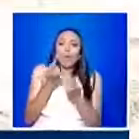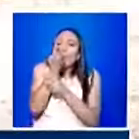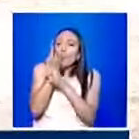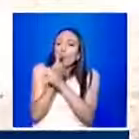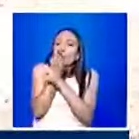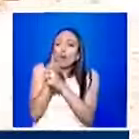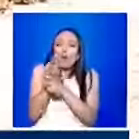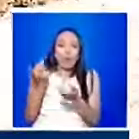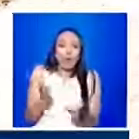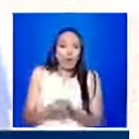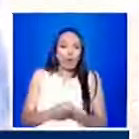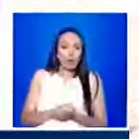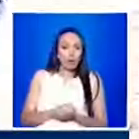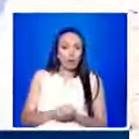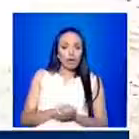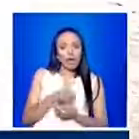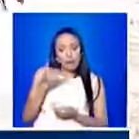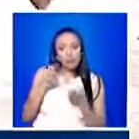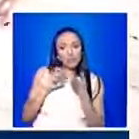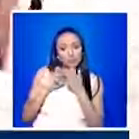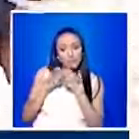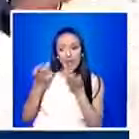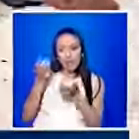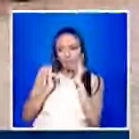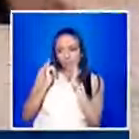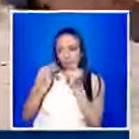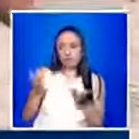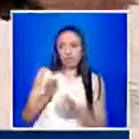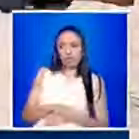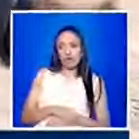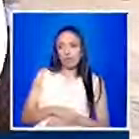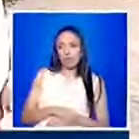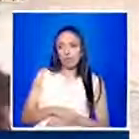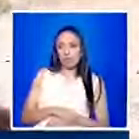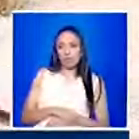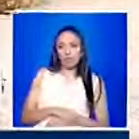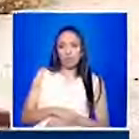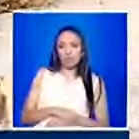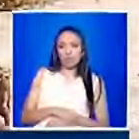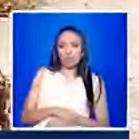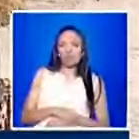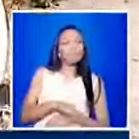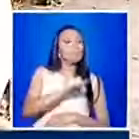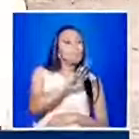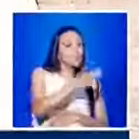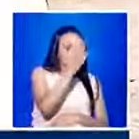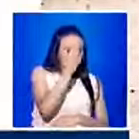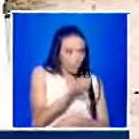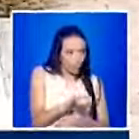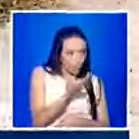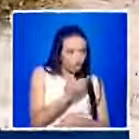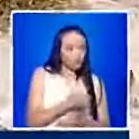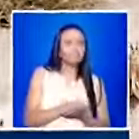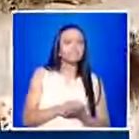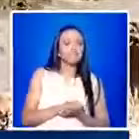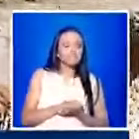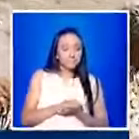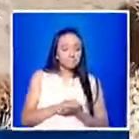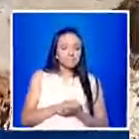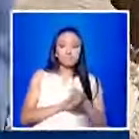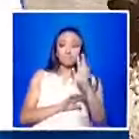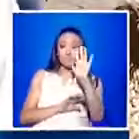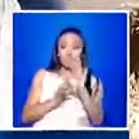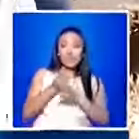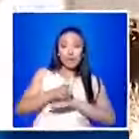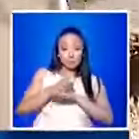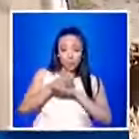se vino. Así es, señorita, por favor. Gracias, mi don Miguel. ¿A qué hora llega? Buenos días, pues con el respeto que se merecen autoridades,